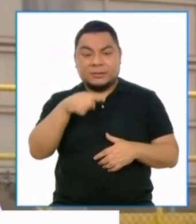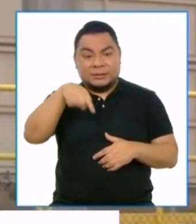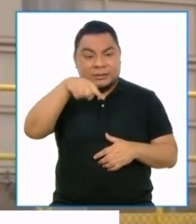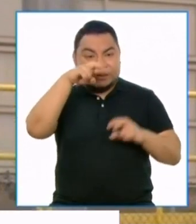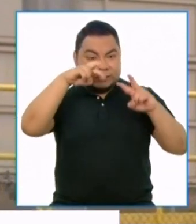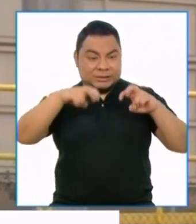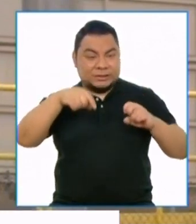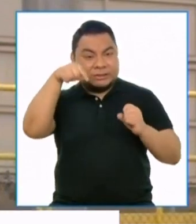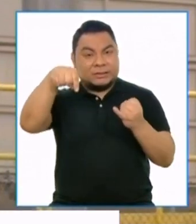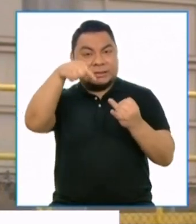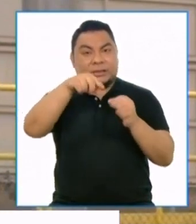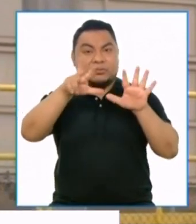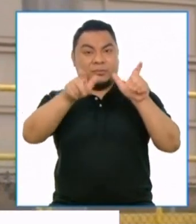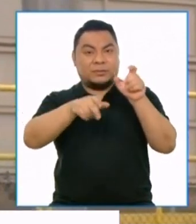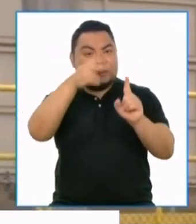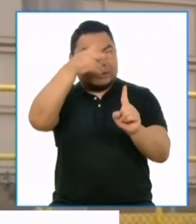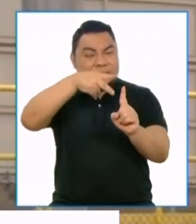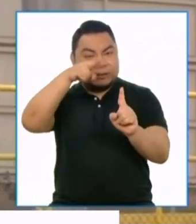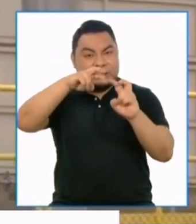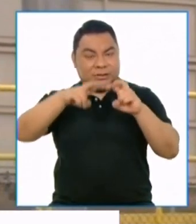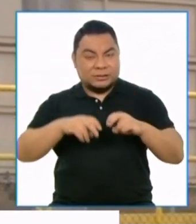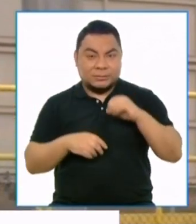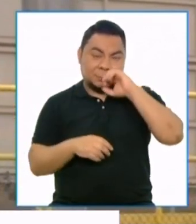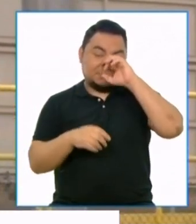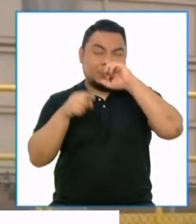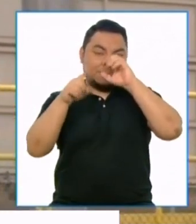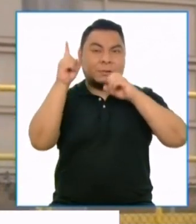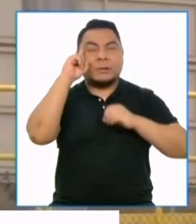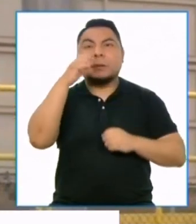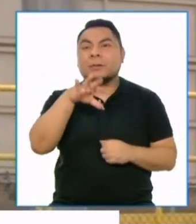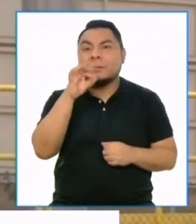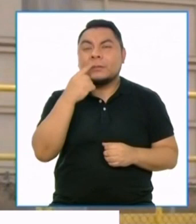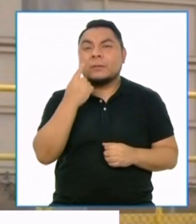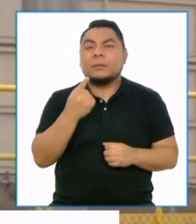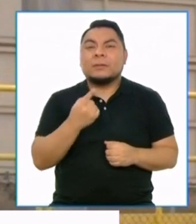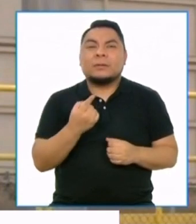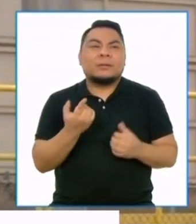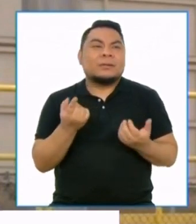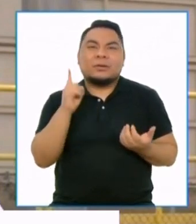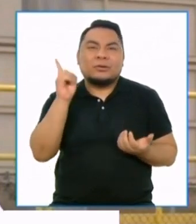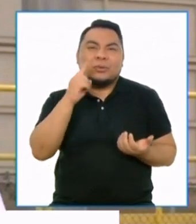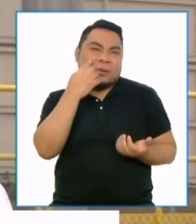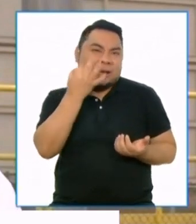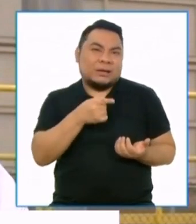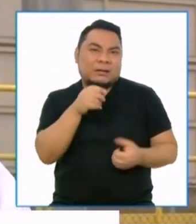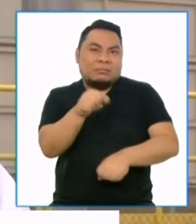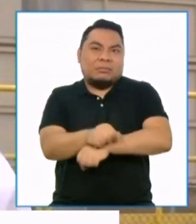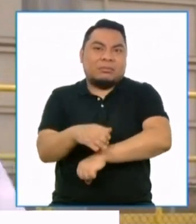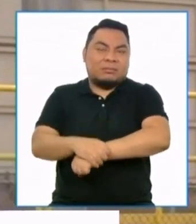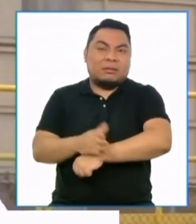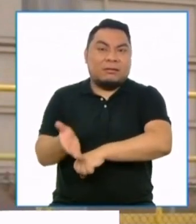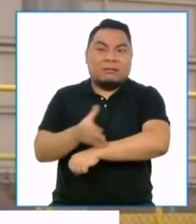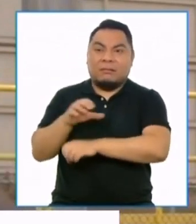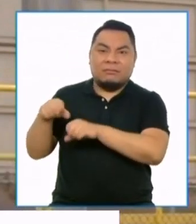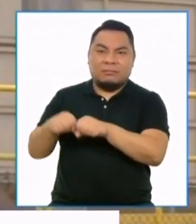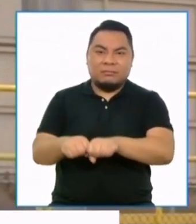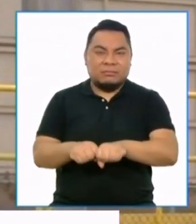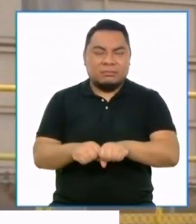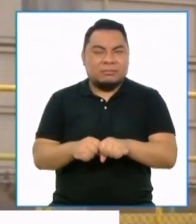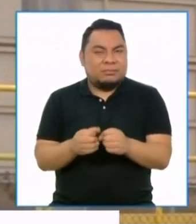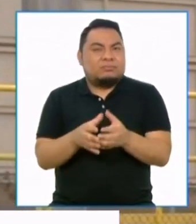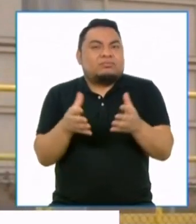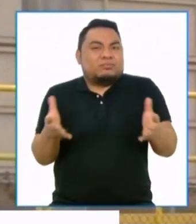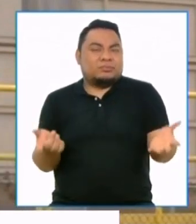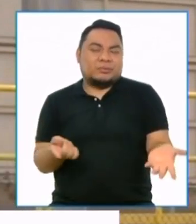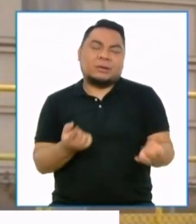la proporcionalidad para la decisión que se ha tomado. Pero igual la respetamos, igual la respetamos. Y estamos seguros que